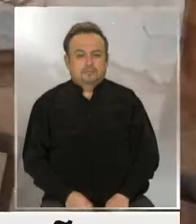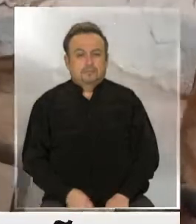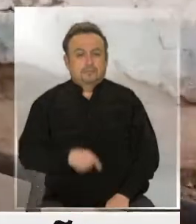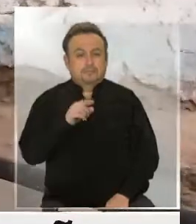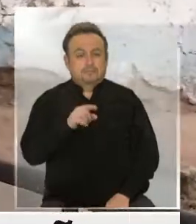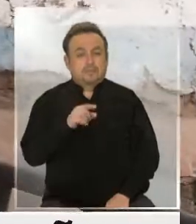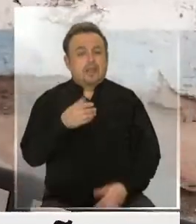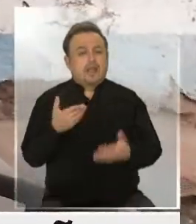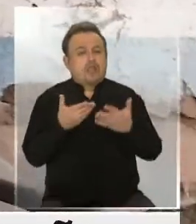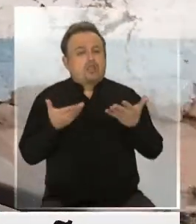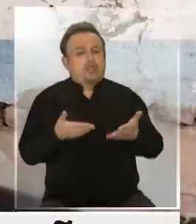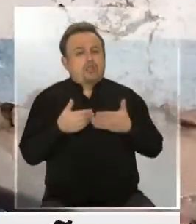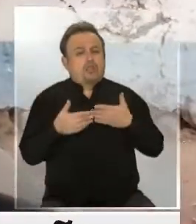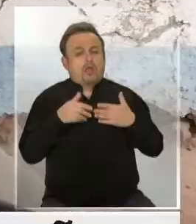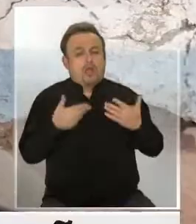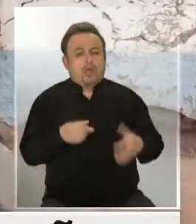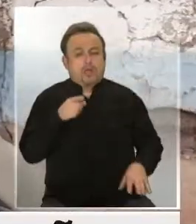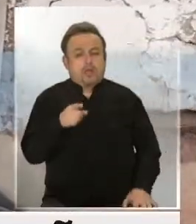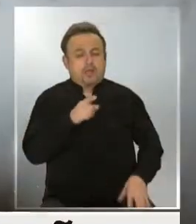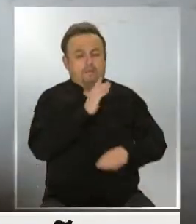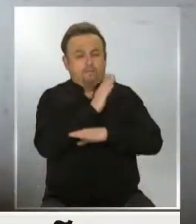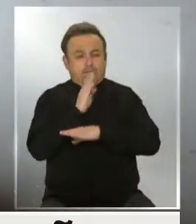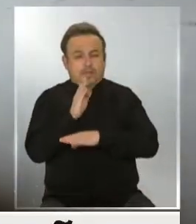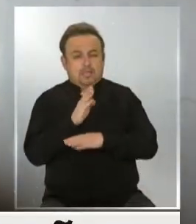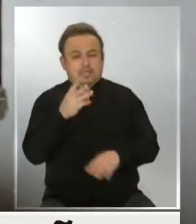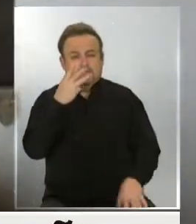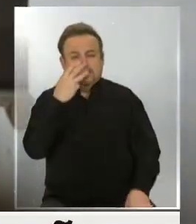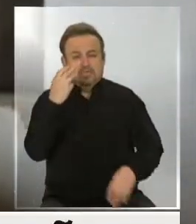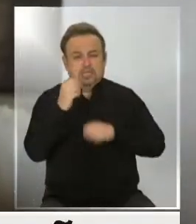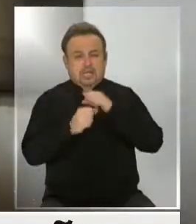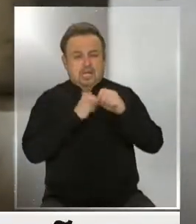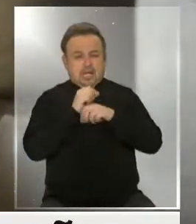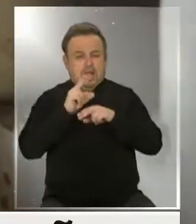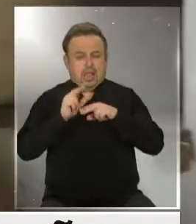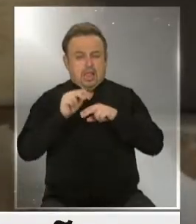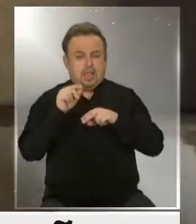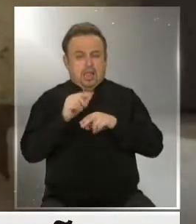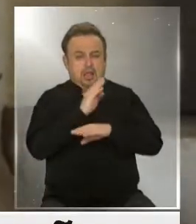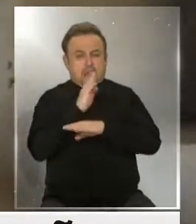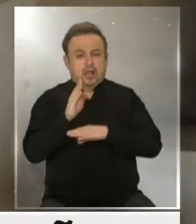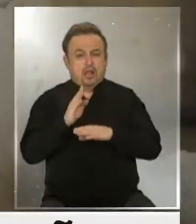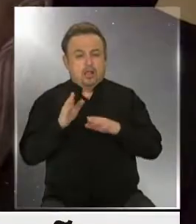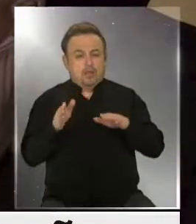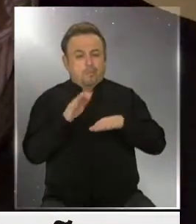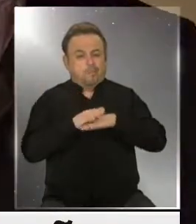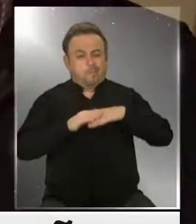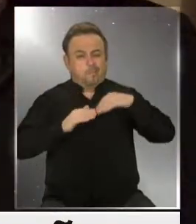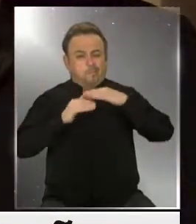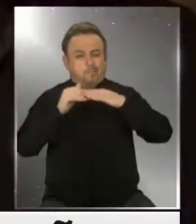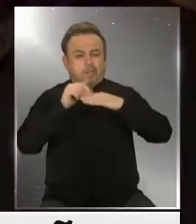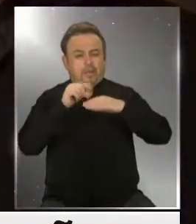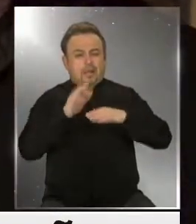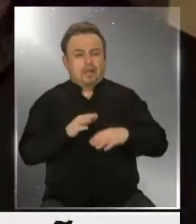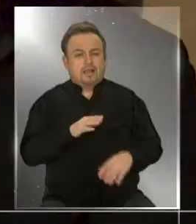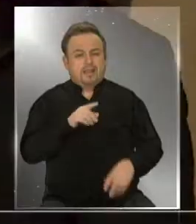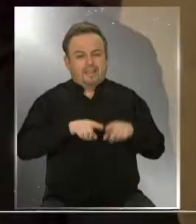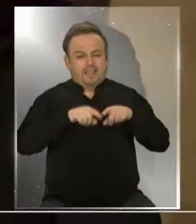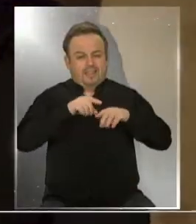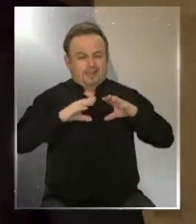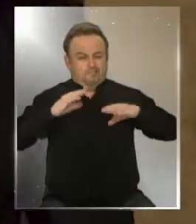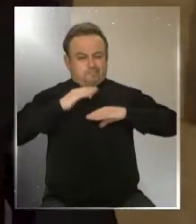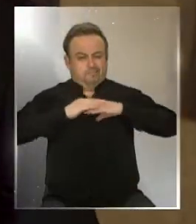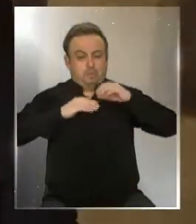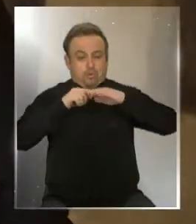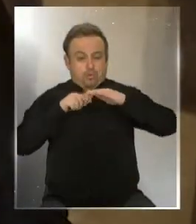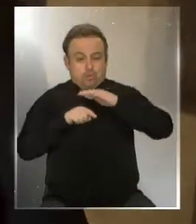Francisco, ¿dónde estamos ahora? En este momento estamos en una bodega de casi 300 años de antigüedad, una bodega de adobe donde se inicia el túnel de los Carreras. Este es un